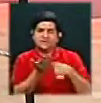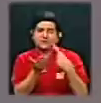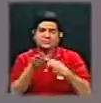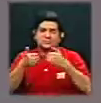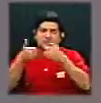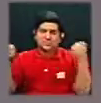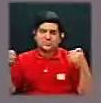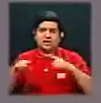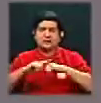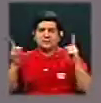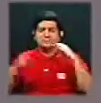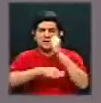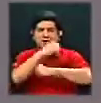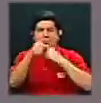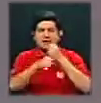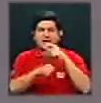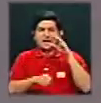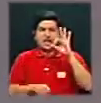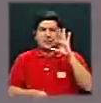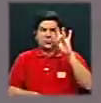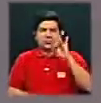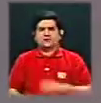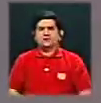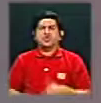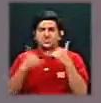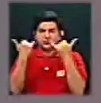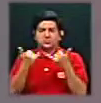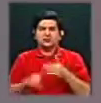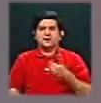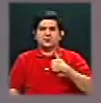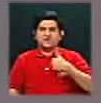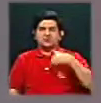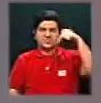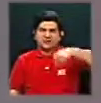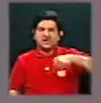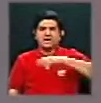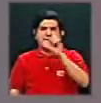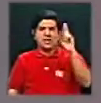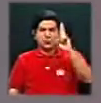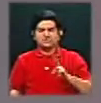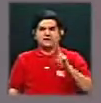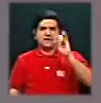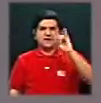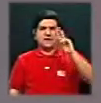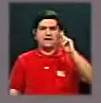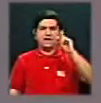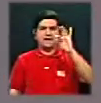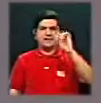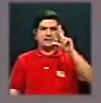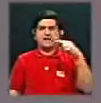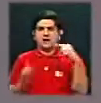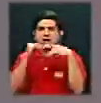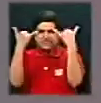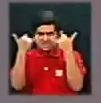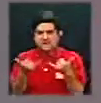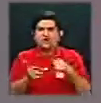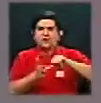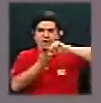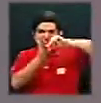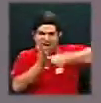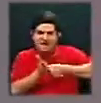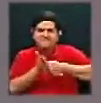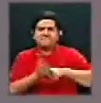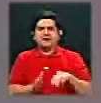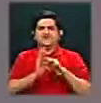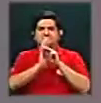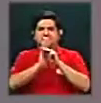aparte, pero a partir del año 98, a partir de la llegada de Intel a Costa Rica y de ese momento hasta la actualidad, el énfasis del modelo